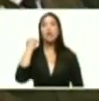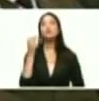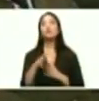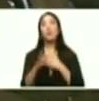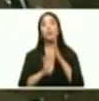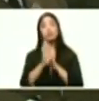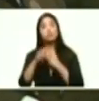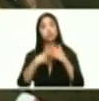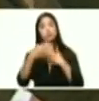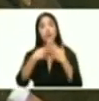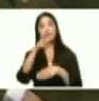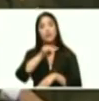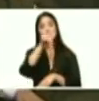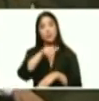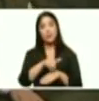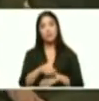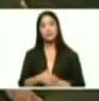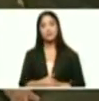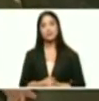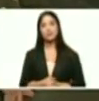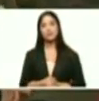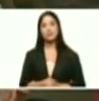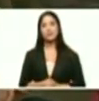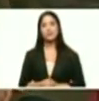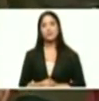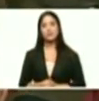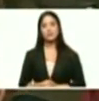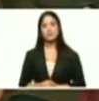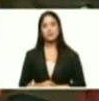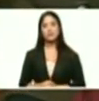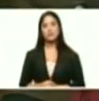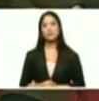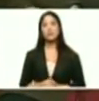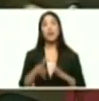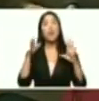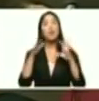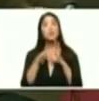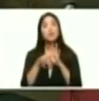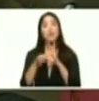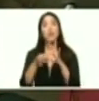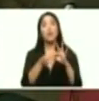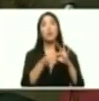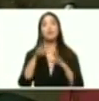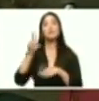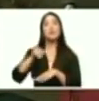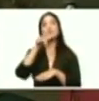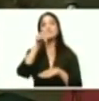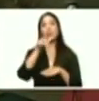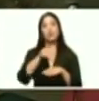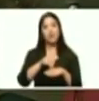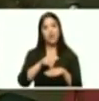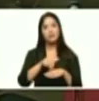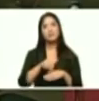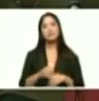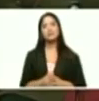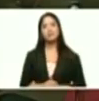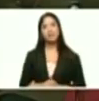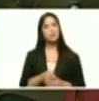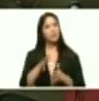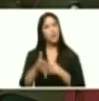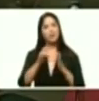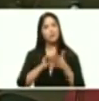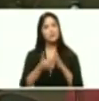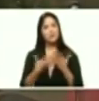prosperidad nacional, hablando de la Unión Nacional, ya para entonces, en los conceptos,